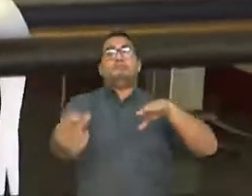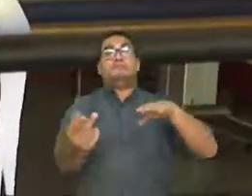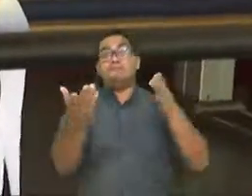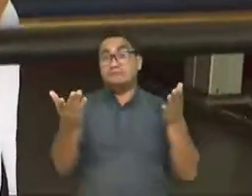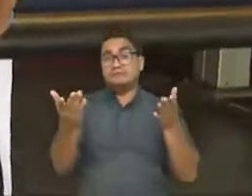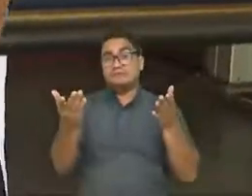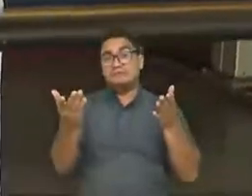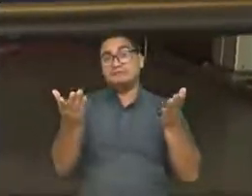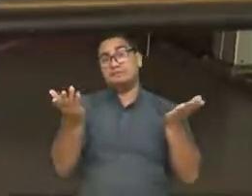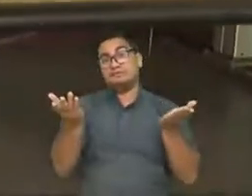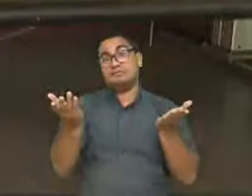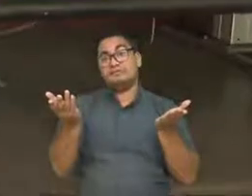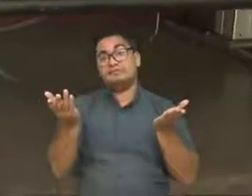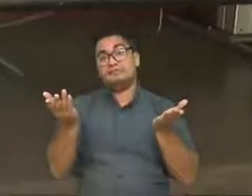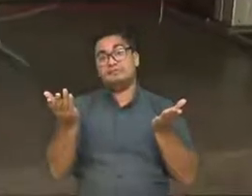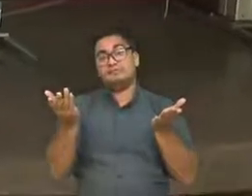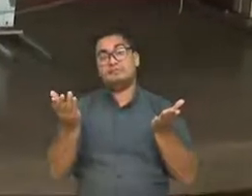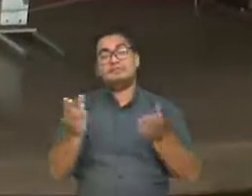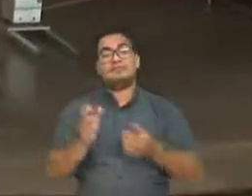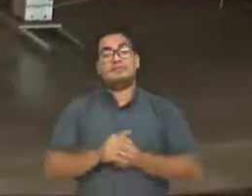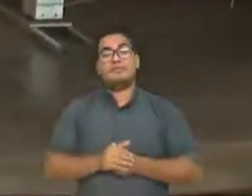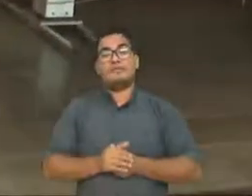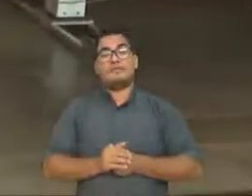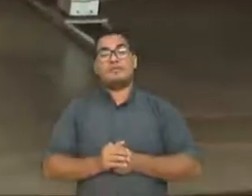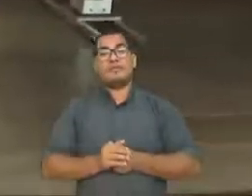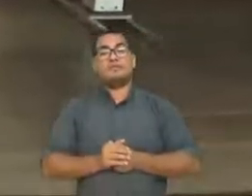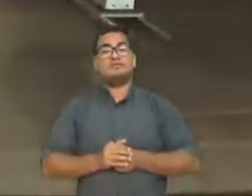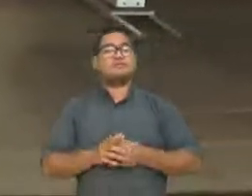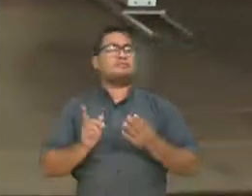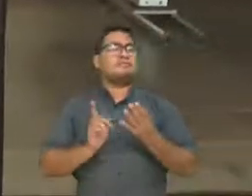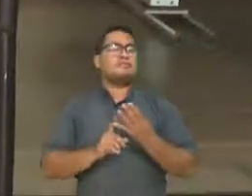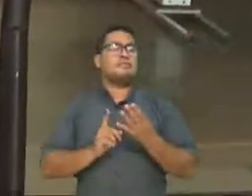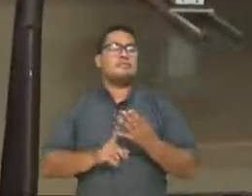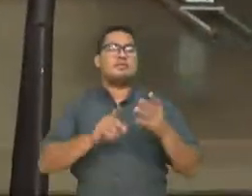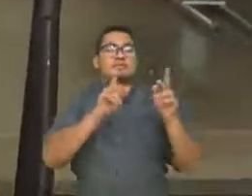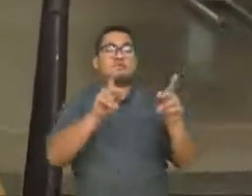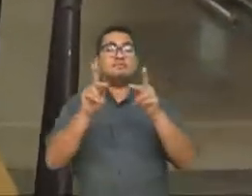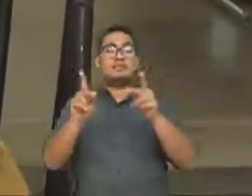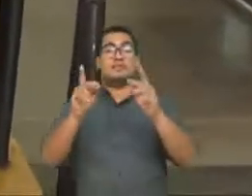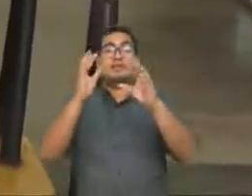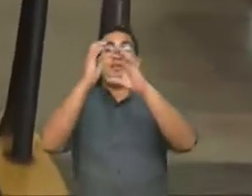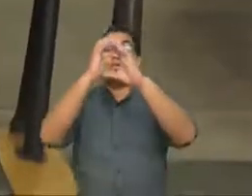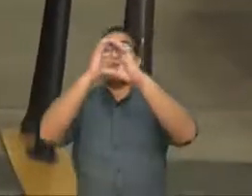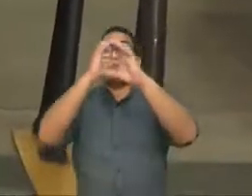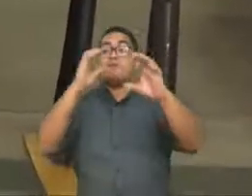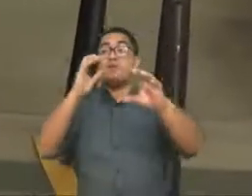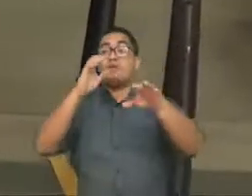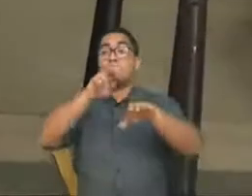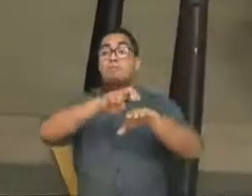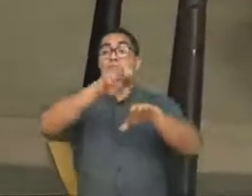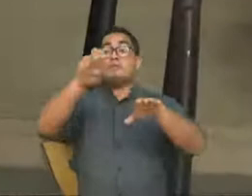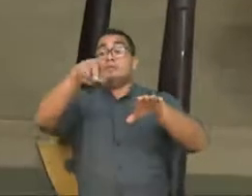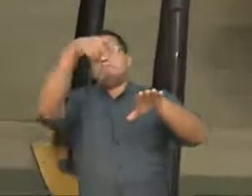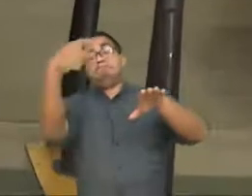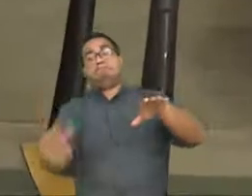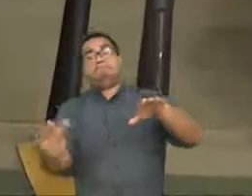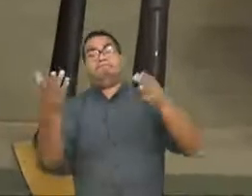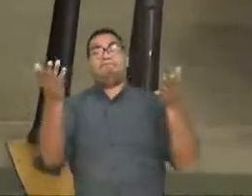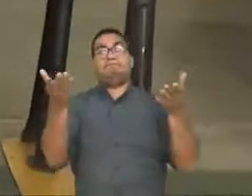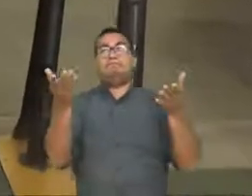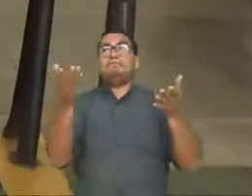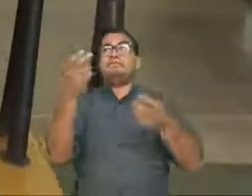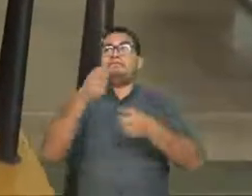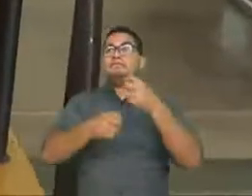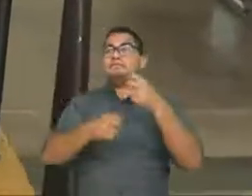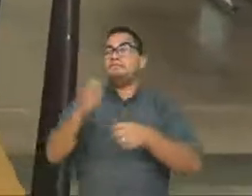Los peatones que son atropellados. Y pacientes que han sufrido caídas en los buses cuando se están bajando. Entonces esos son los problemas